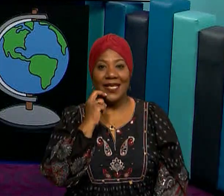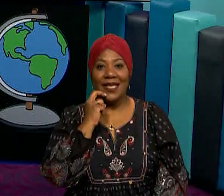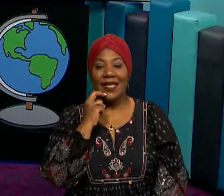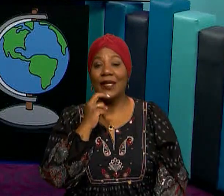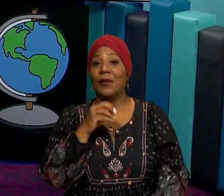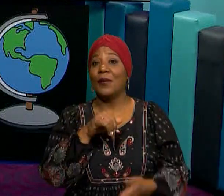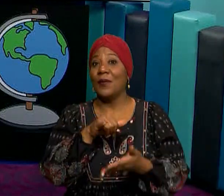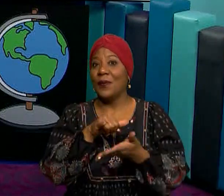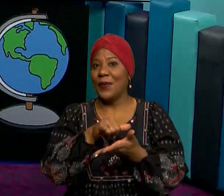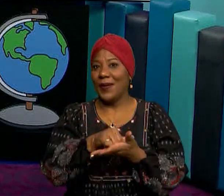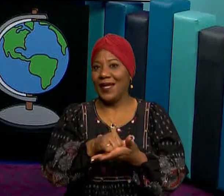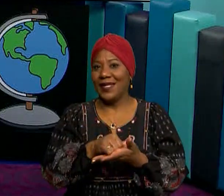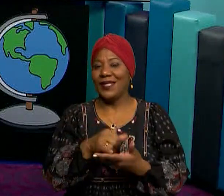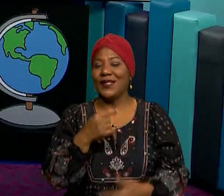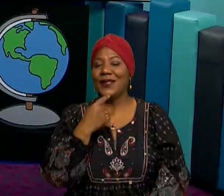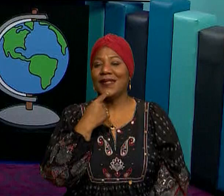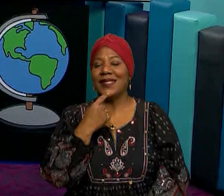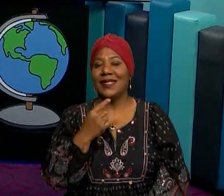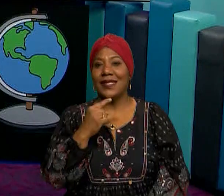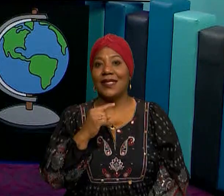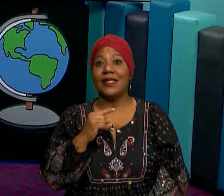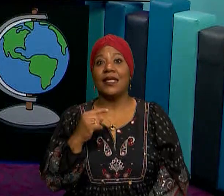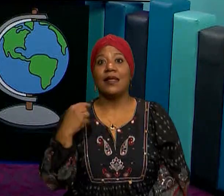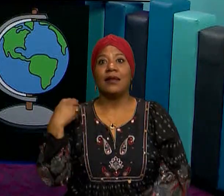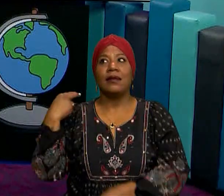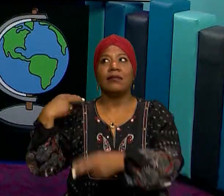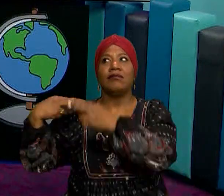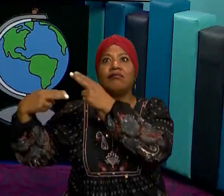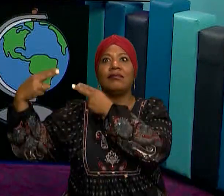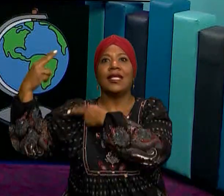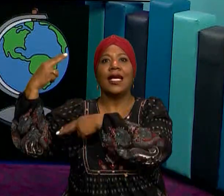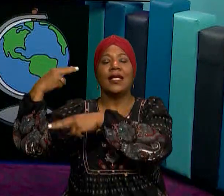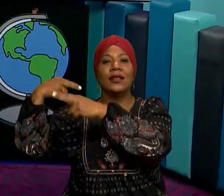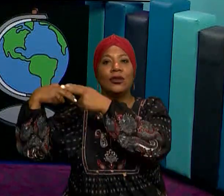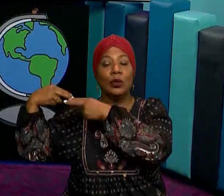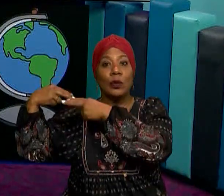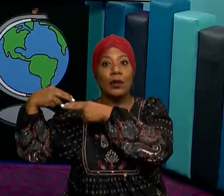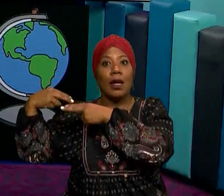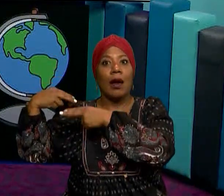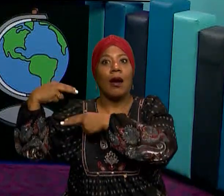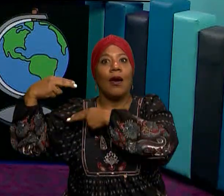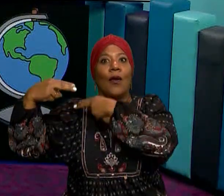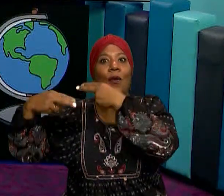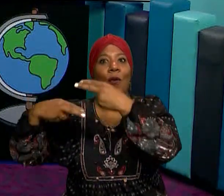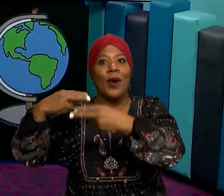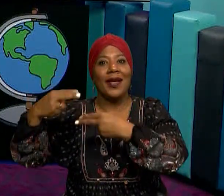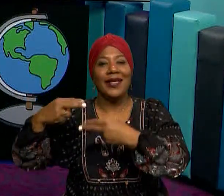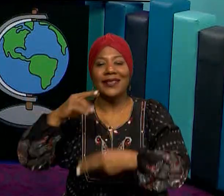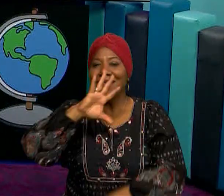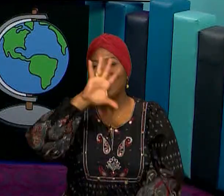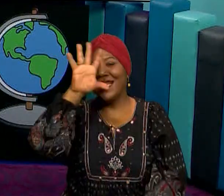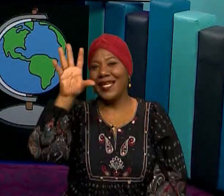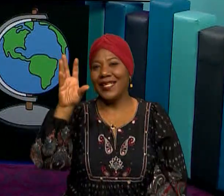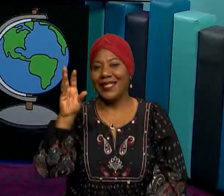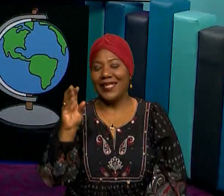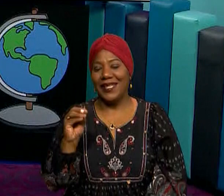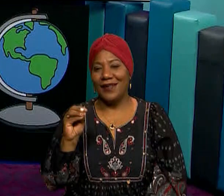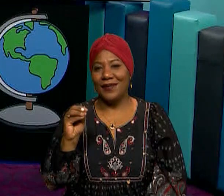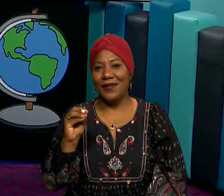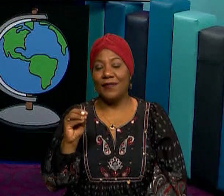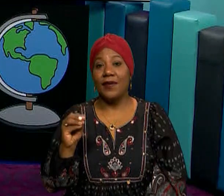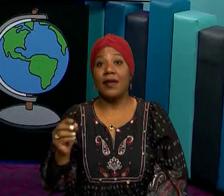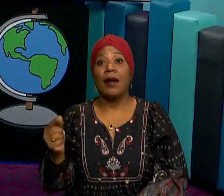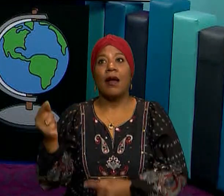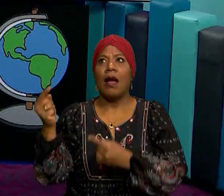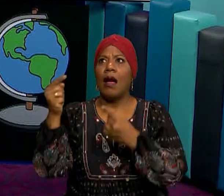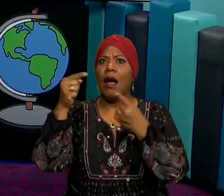la población panameña es afrodescendiente o tienen algún antepasado africano. Recuerda que ellos